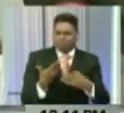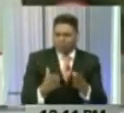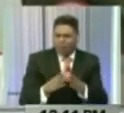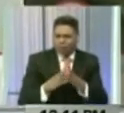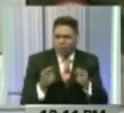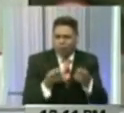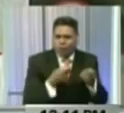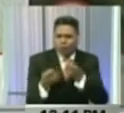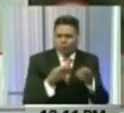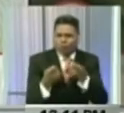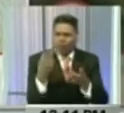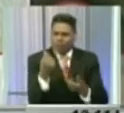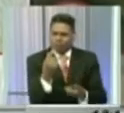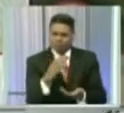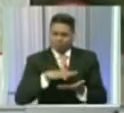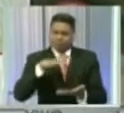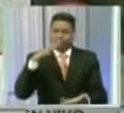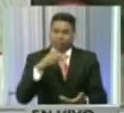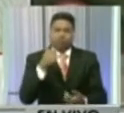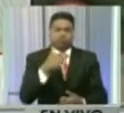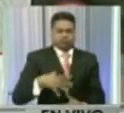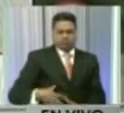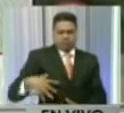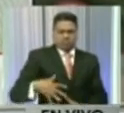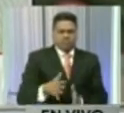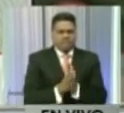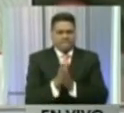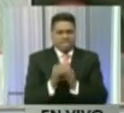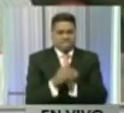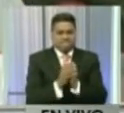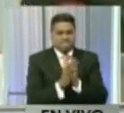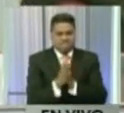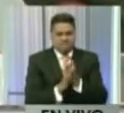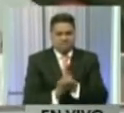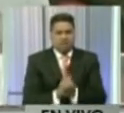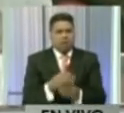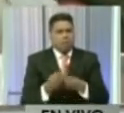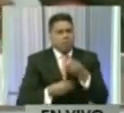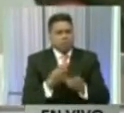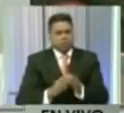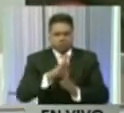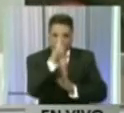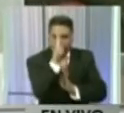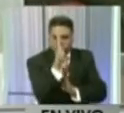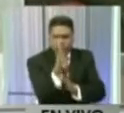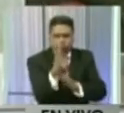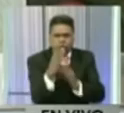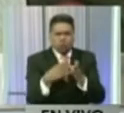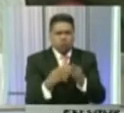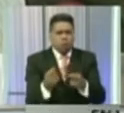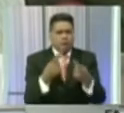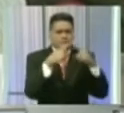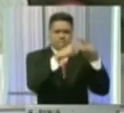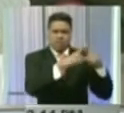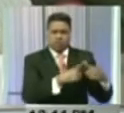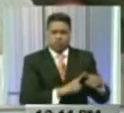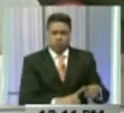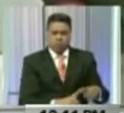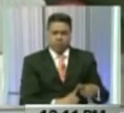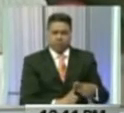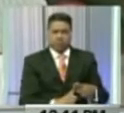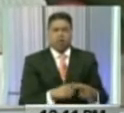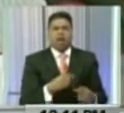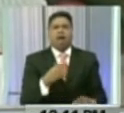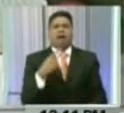¿Por qué controlaban el Ministerio de Finanzas? Para garantizar, ¿verdad?, la direccionalidad del presupuesto iba